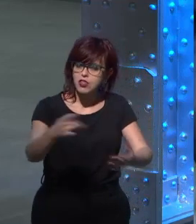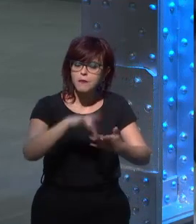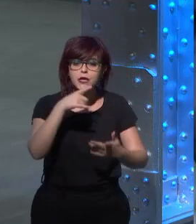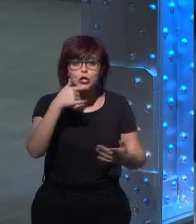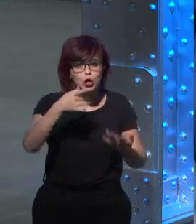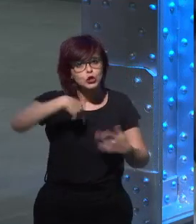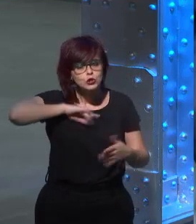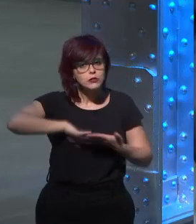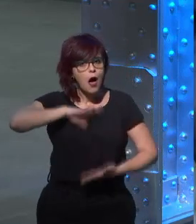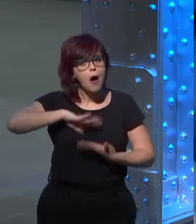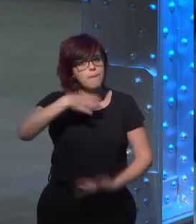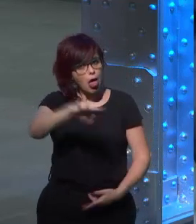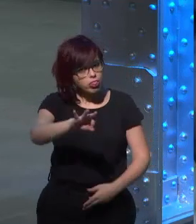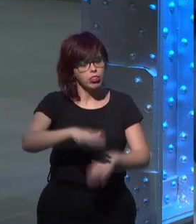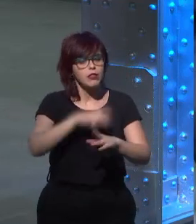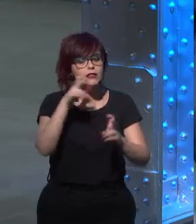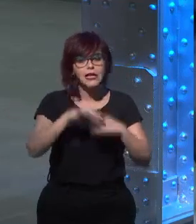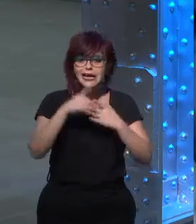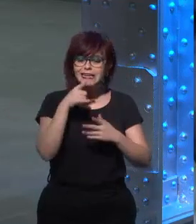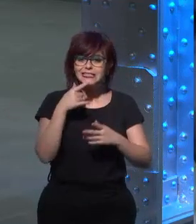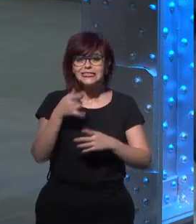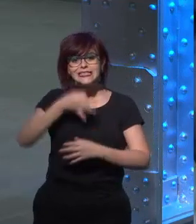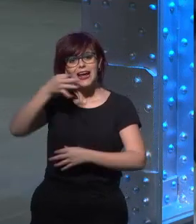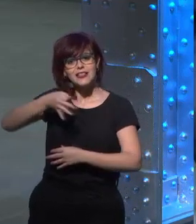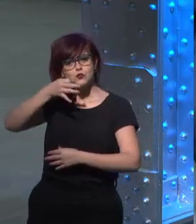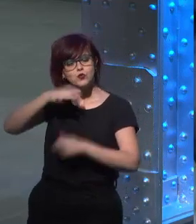demostrado es que hemos sido capaces de reescribir los discursos de otras